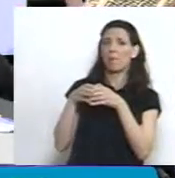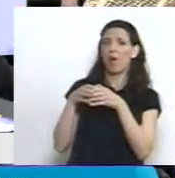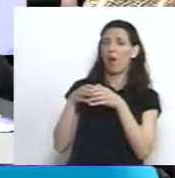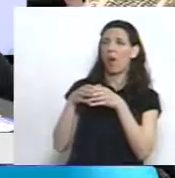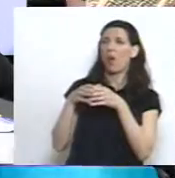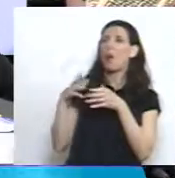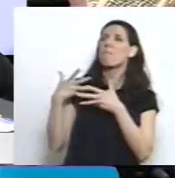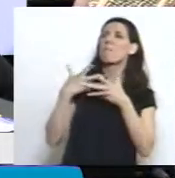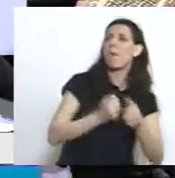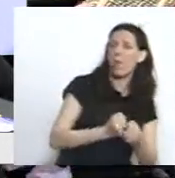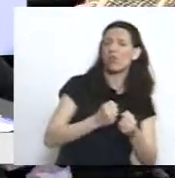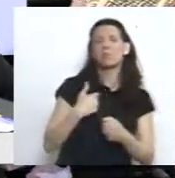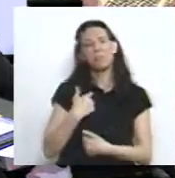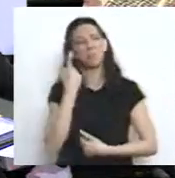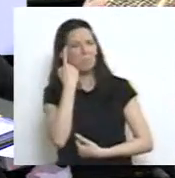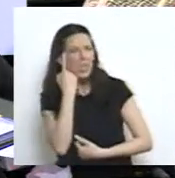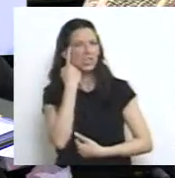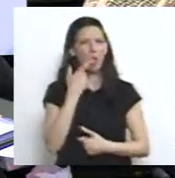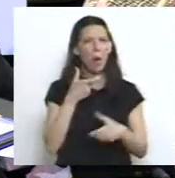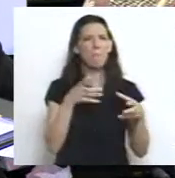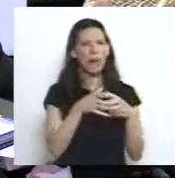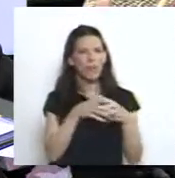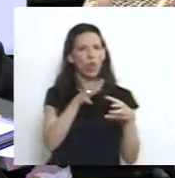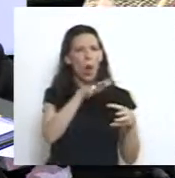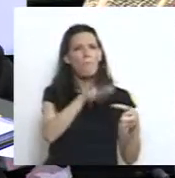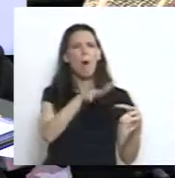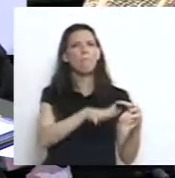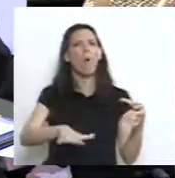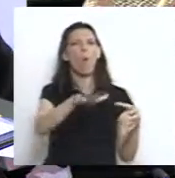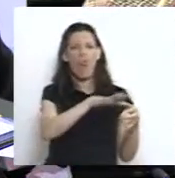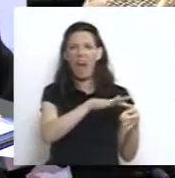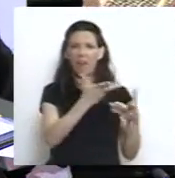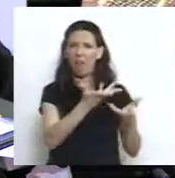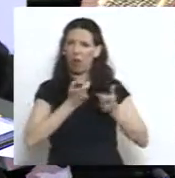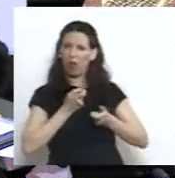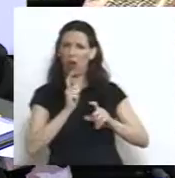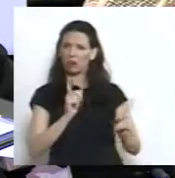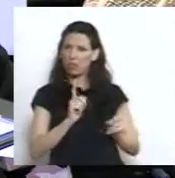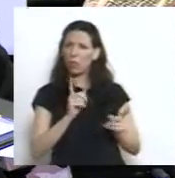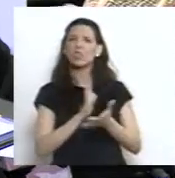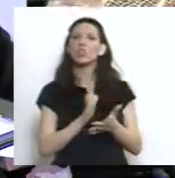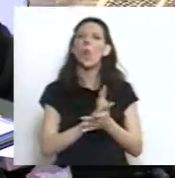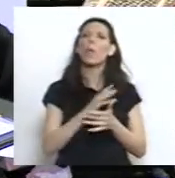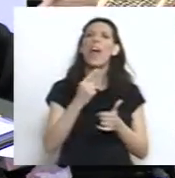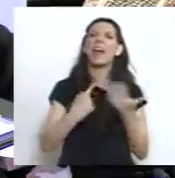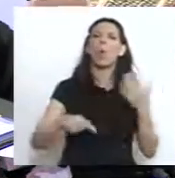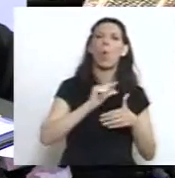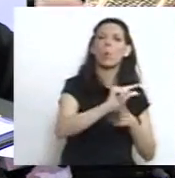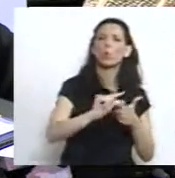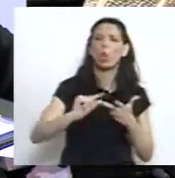me sorprende que los partidos populares no apoyen la capacidad del Estado de asignar recursos en la economía, sino que